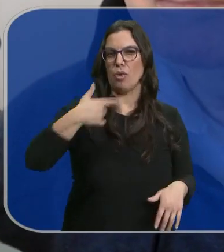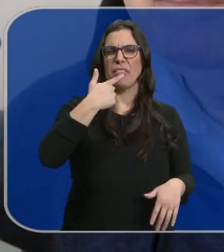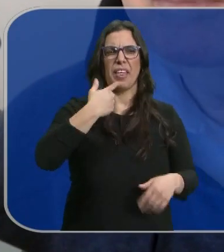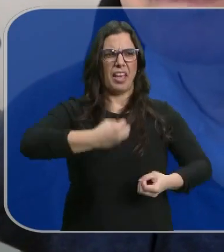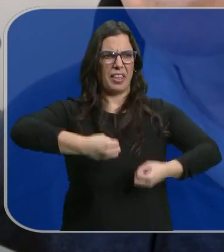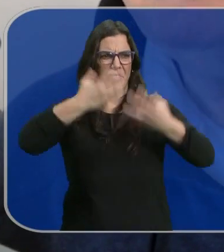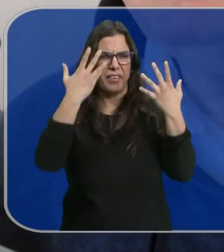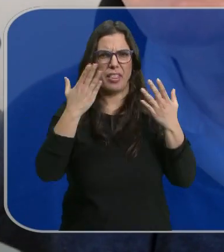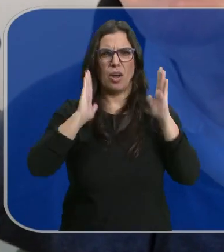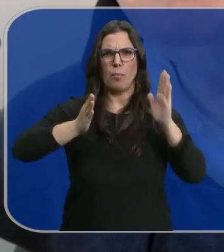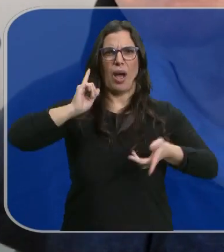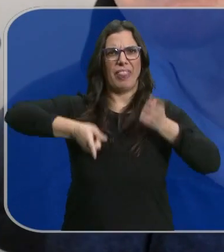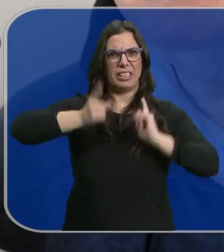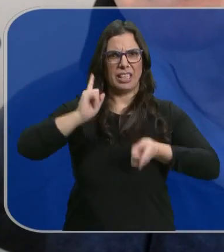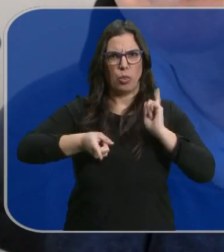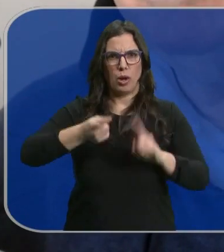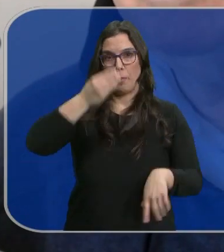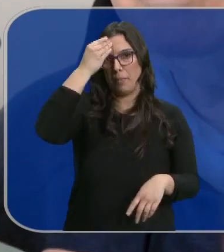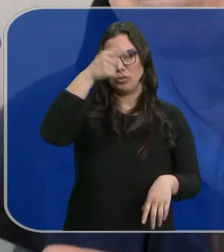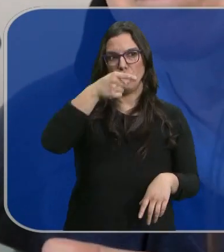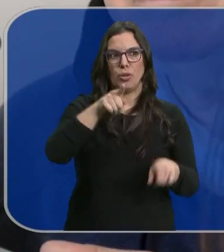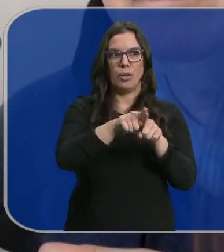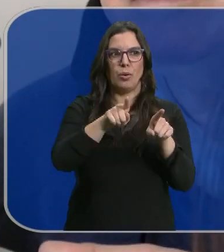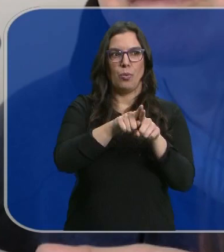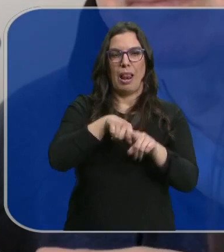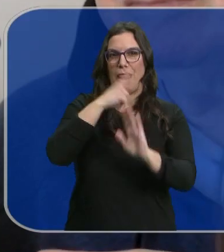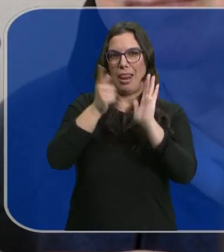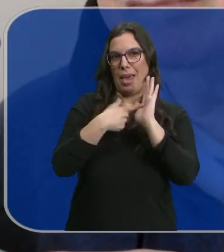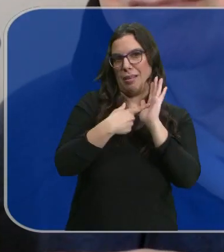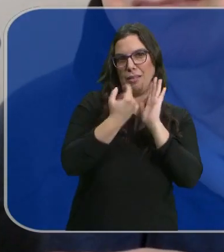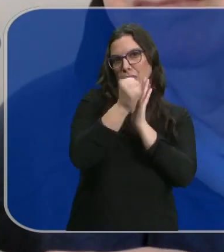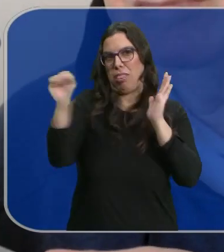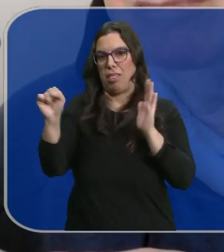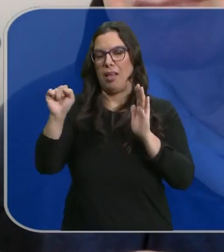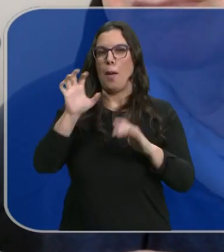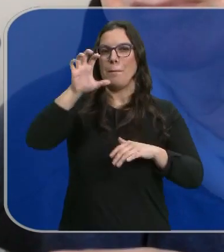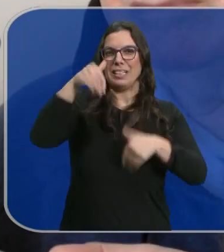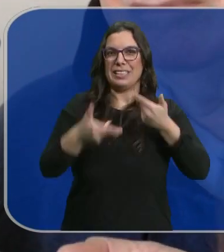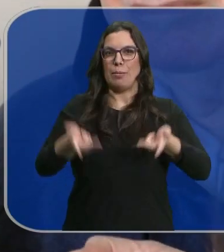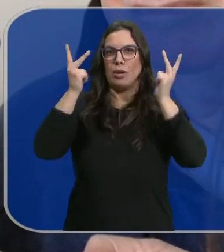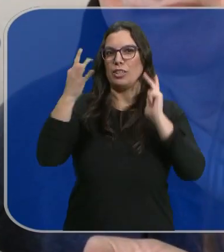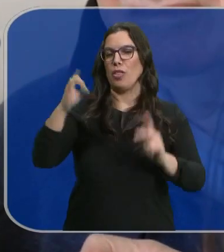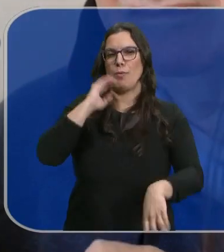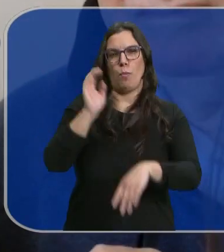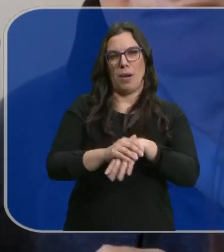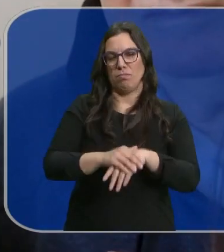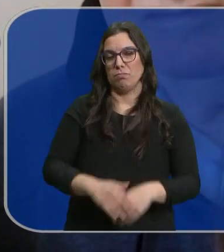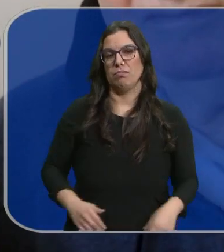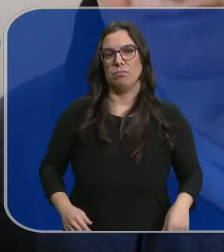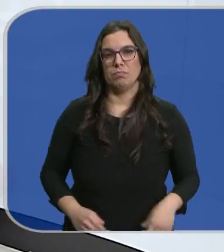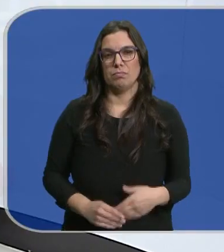son edificios de la dictadura, creo que están al margen de la ley, que en un país democrático se cumple desde principio a fin.